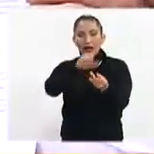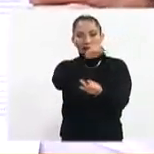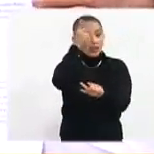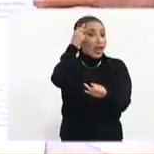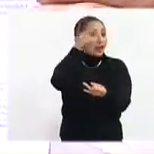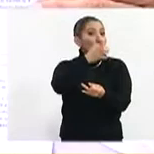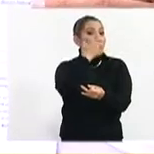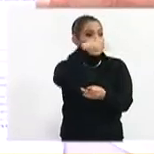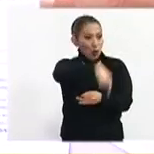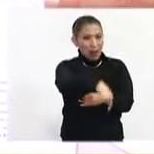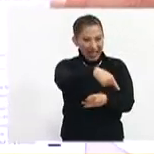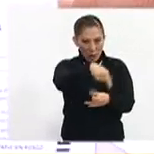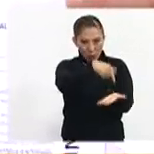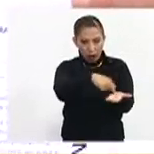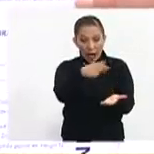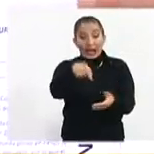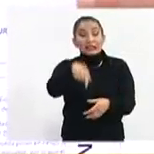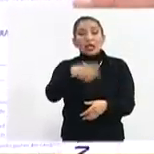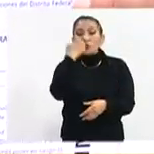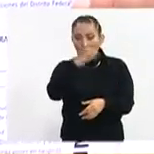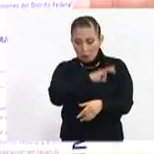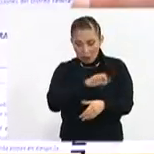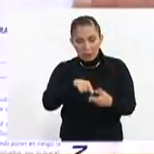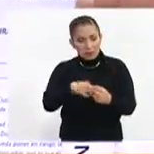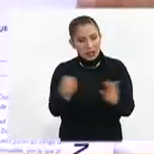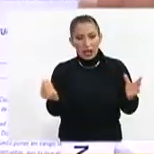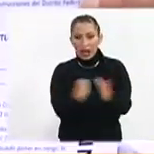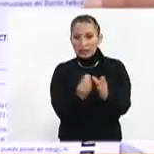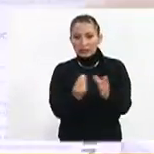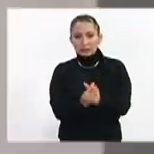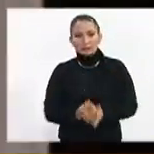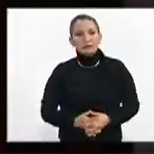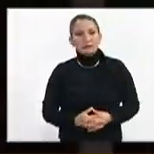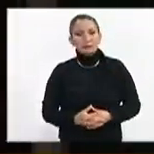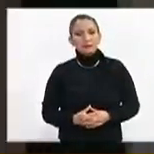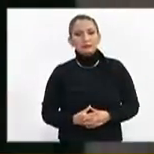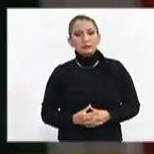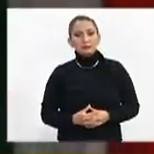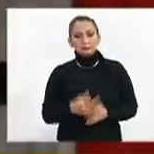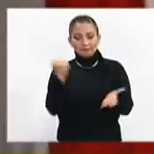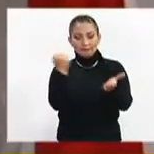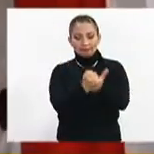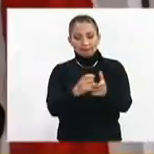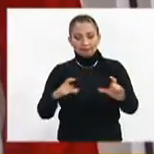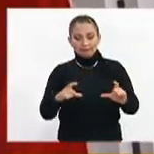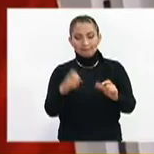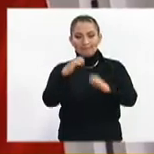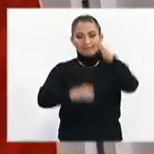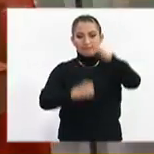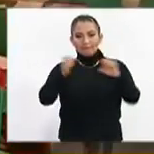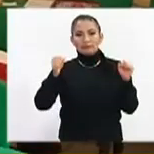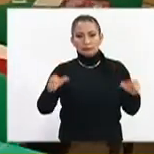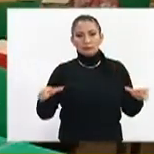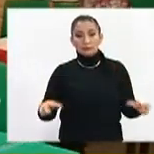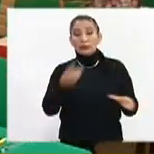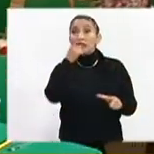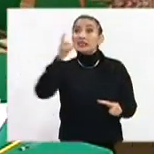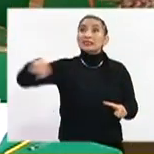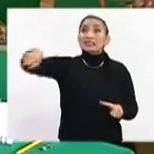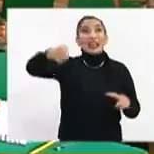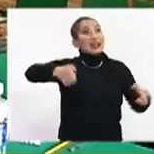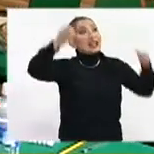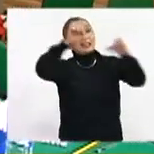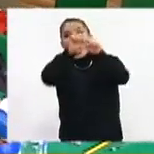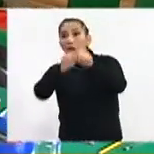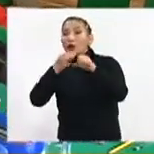el director de la escuela, esta escuela puede empezar a operar. El dictamen de construcción segura garantiza que las